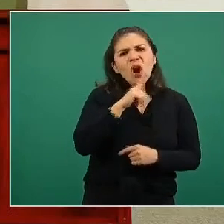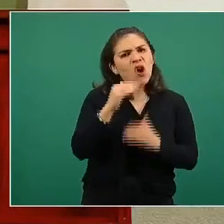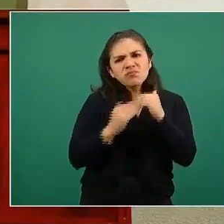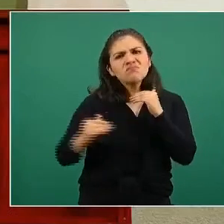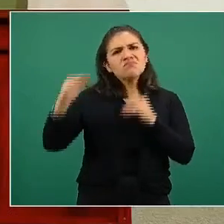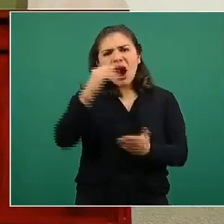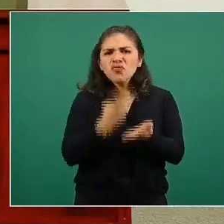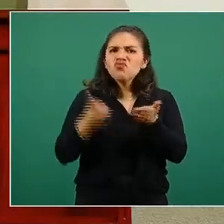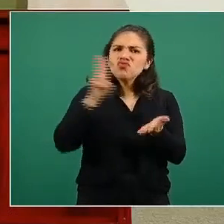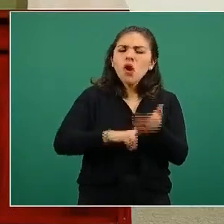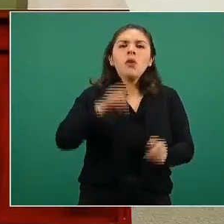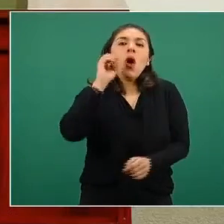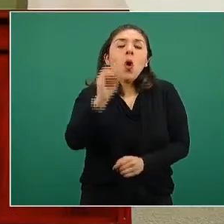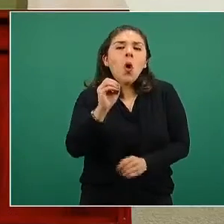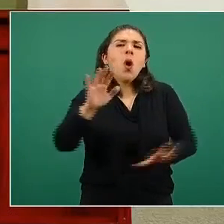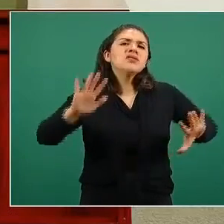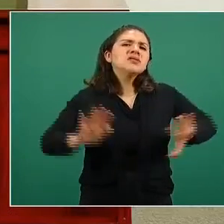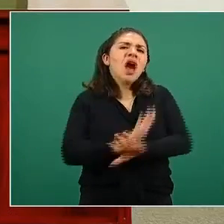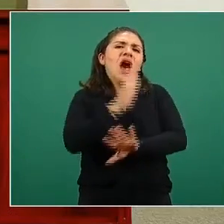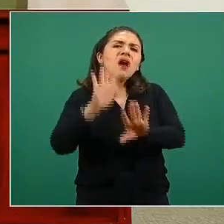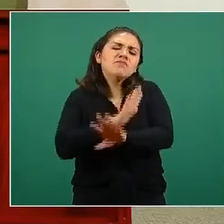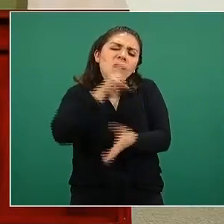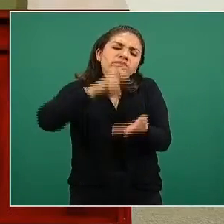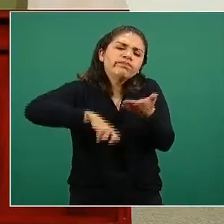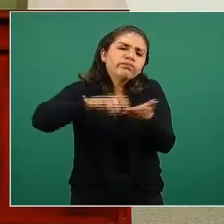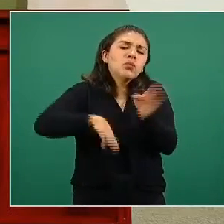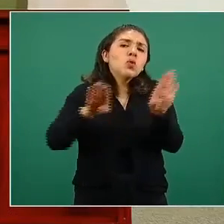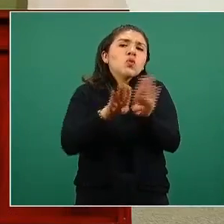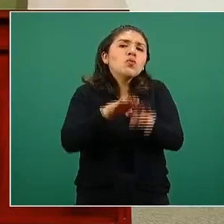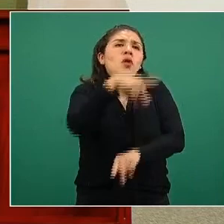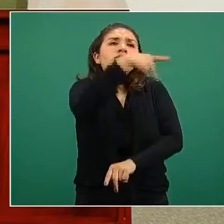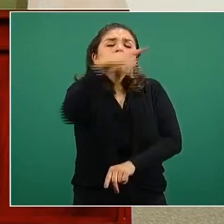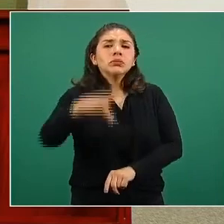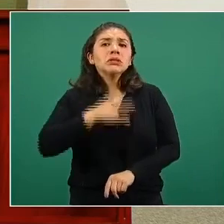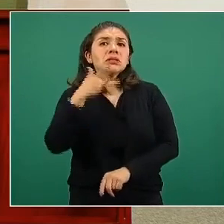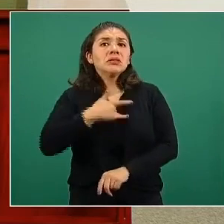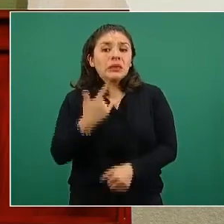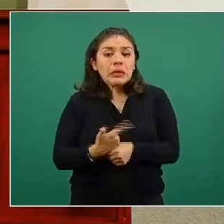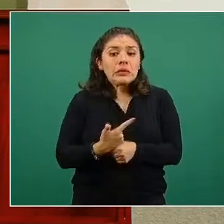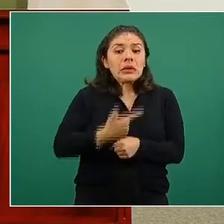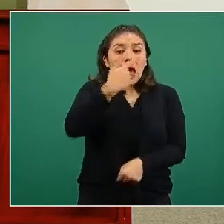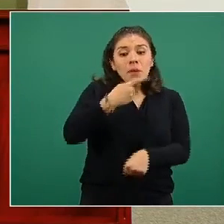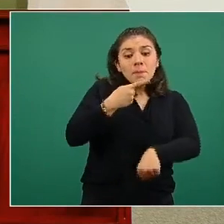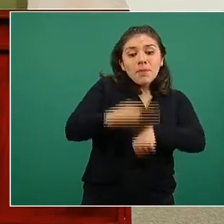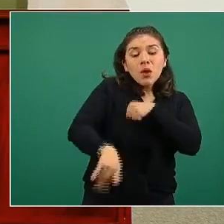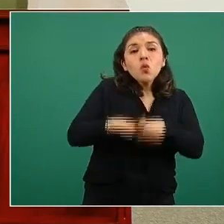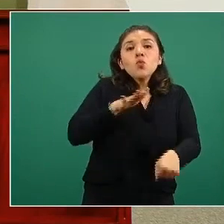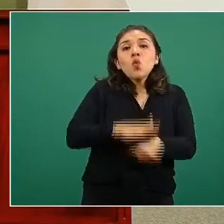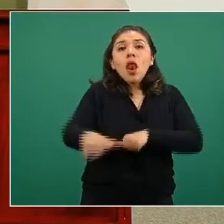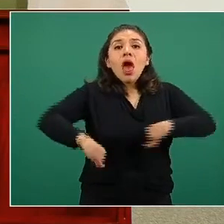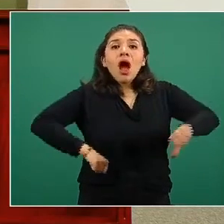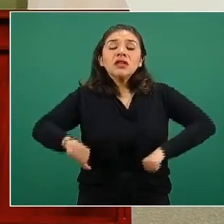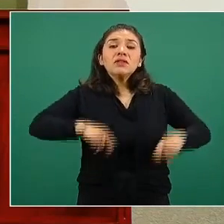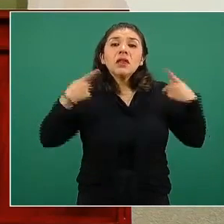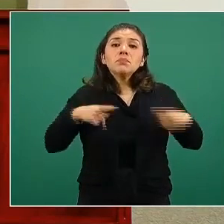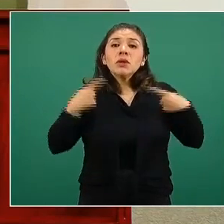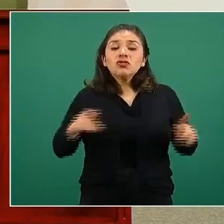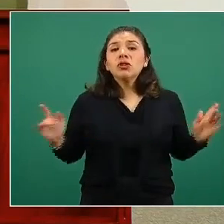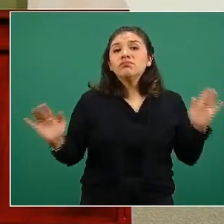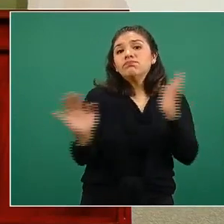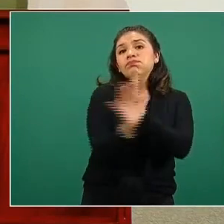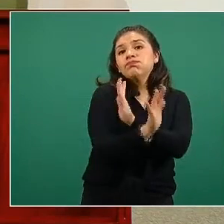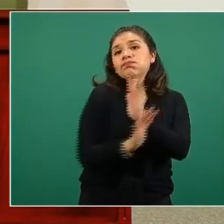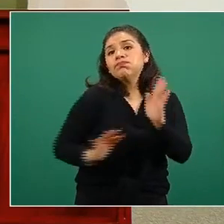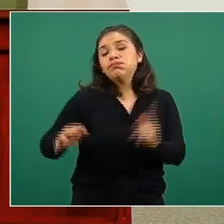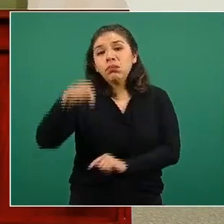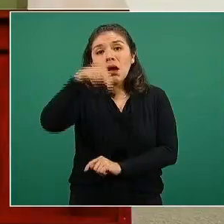o pueden tener ciertas adecuaciones para efecto del riesgo directo o de la actividad poblacional que ellos